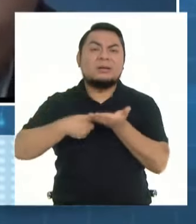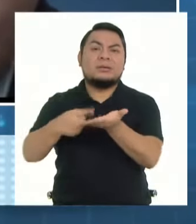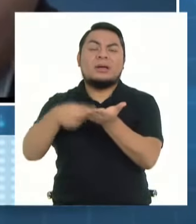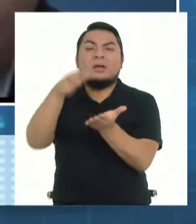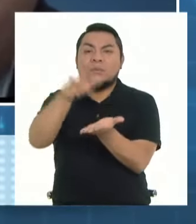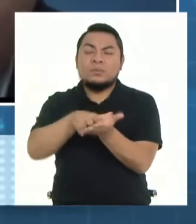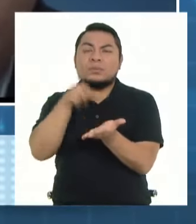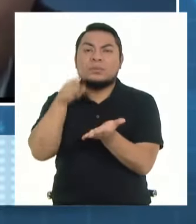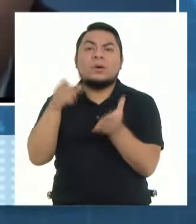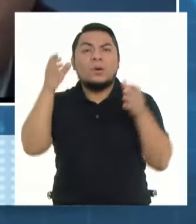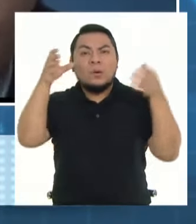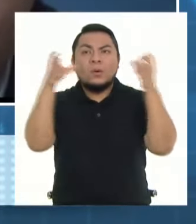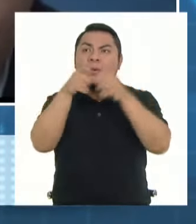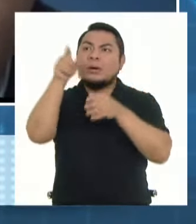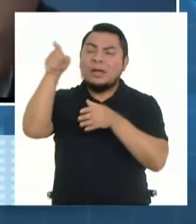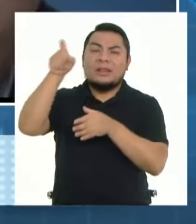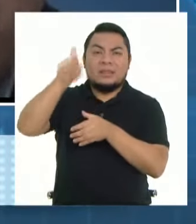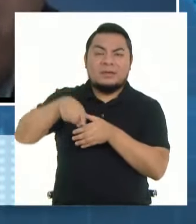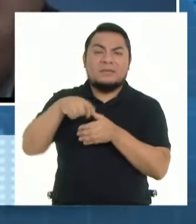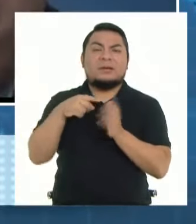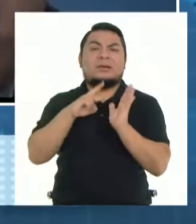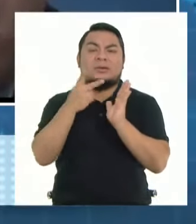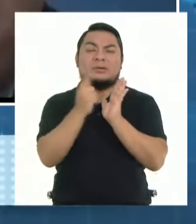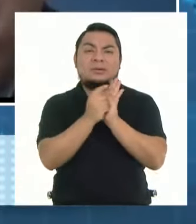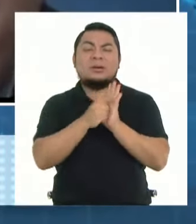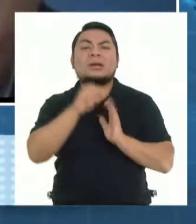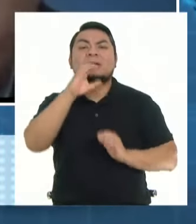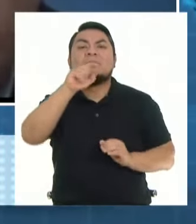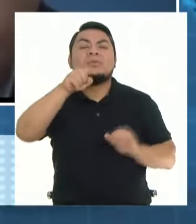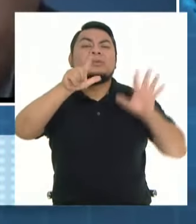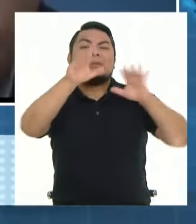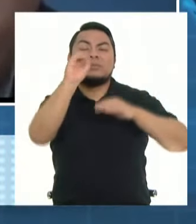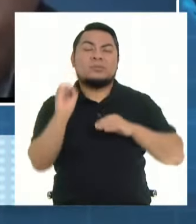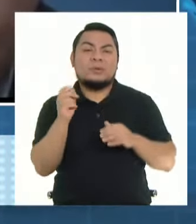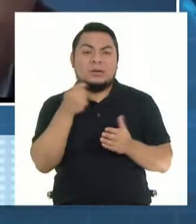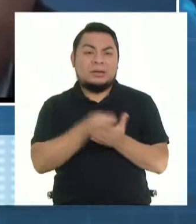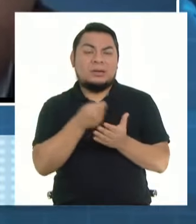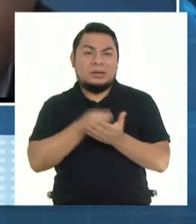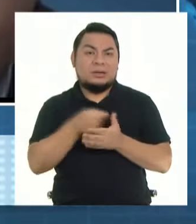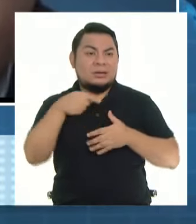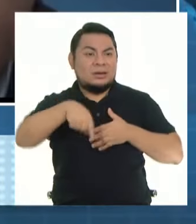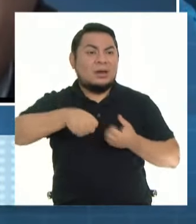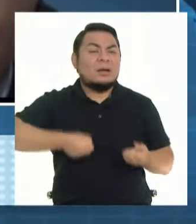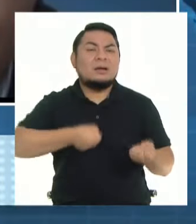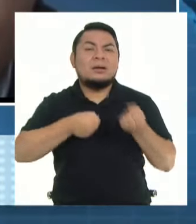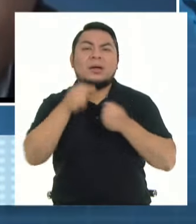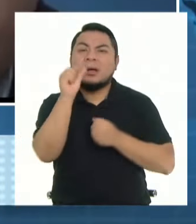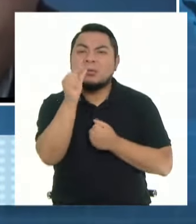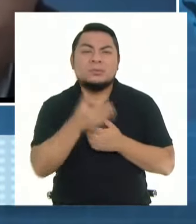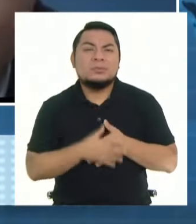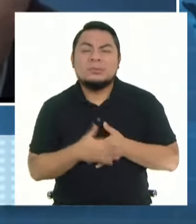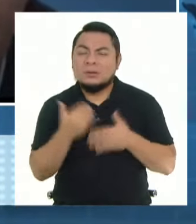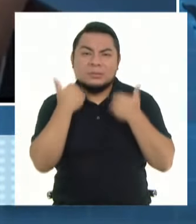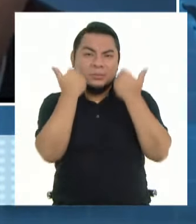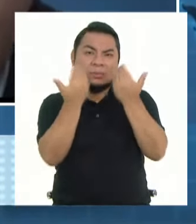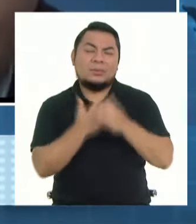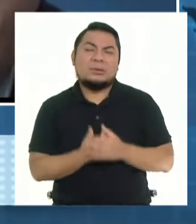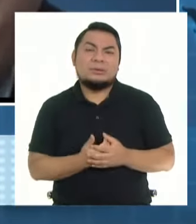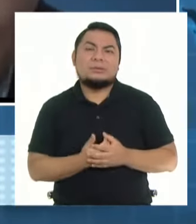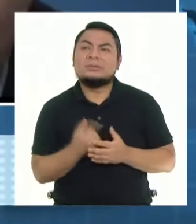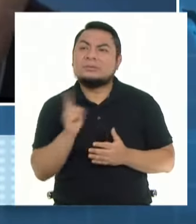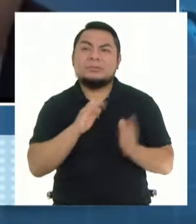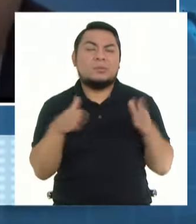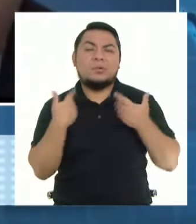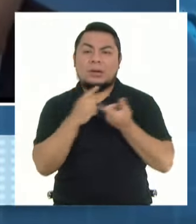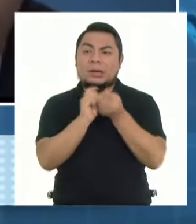aprobarse en el Congreso de la República. 0.7% del PBI es lo que recibe agricultura, una vergüenza. No vamos a